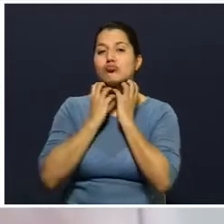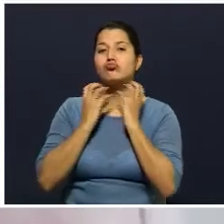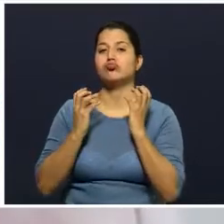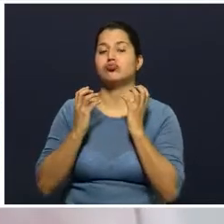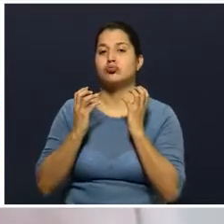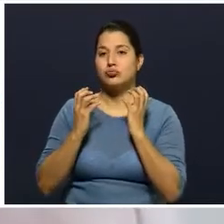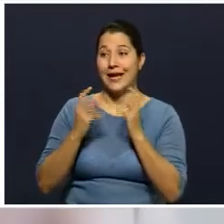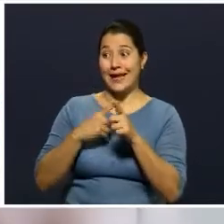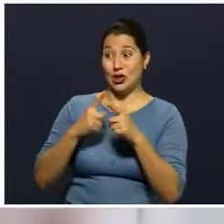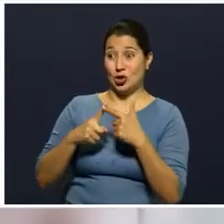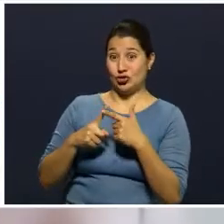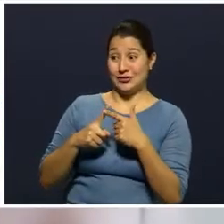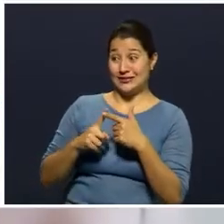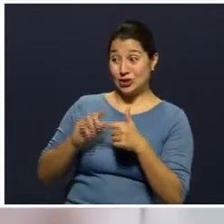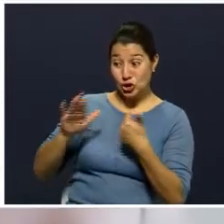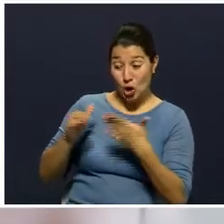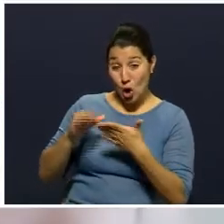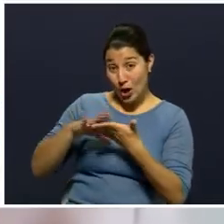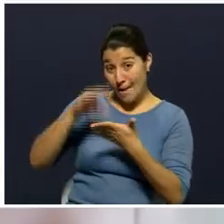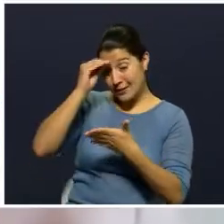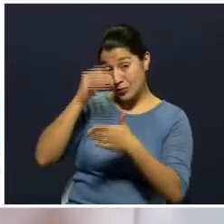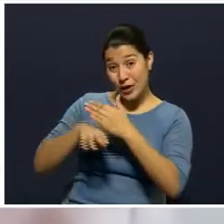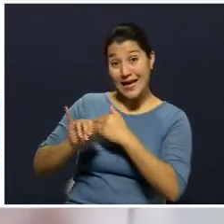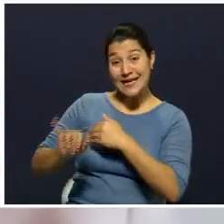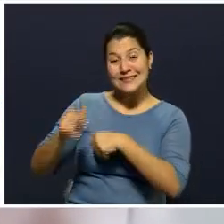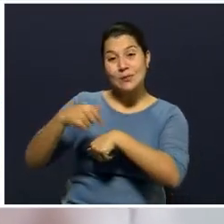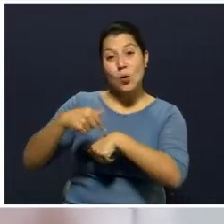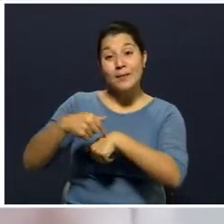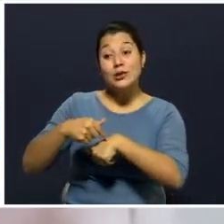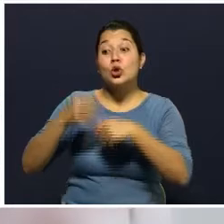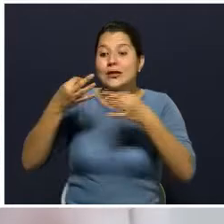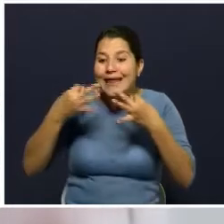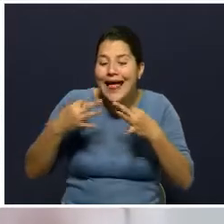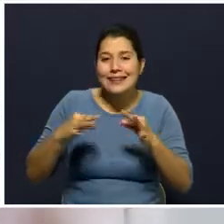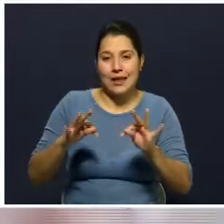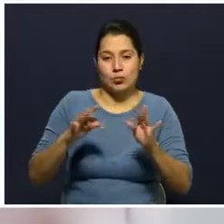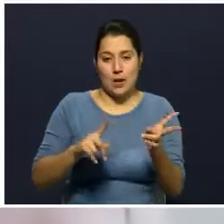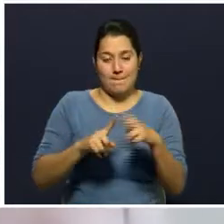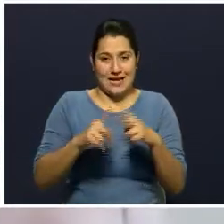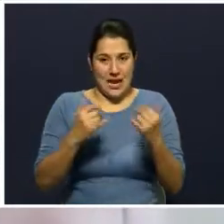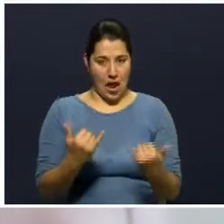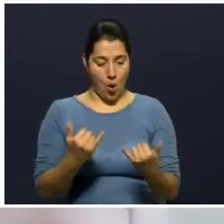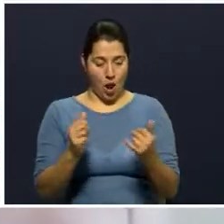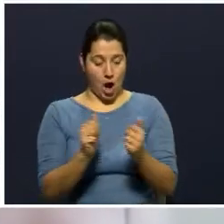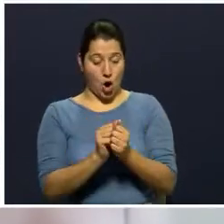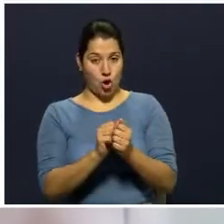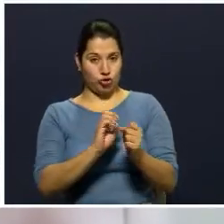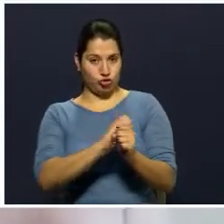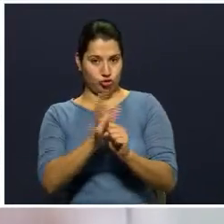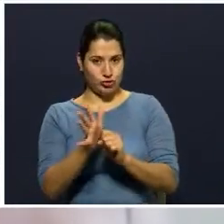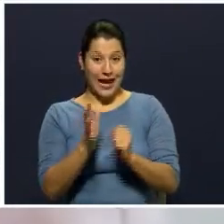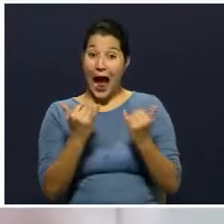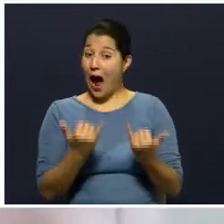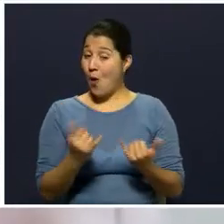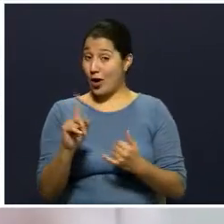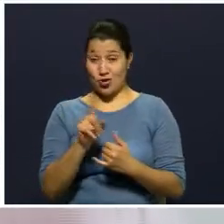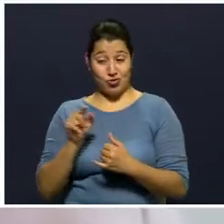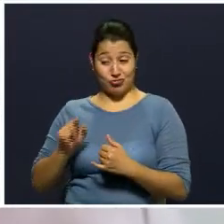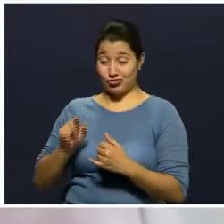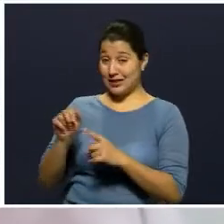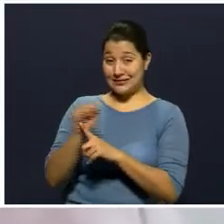conocimiento a esta nueva etapa. En esta nueva etapa que estamos enfrentando una pandemia, ya no es una situación nacional siquiera, no es una situación del